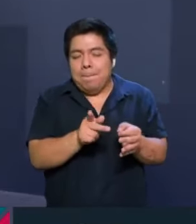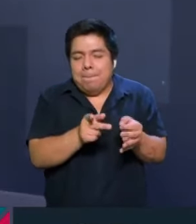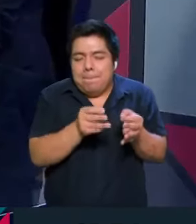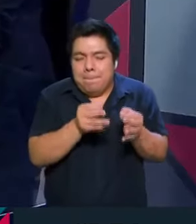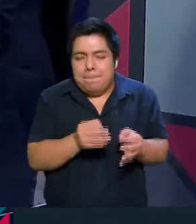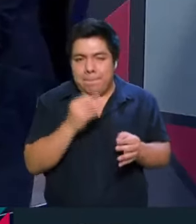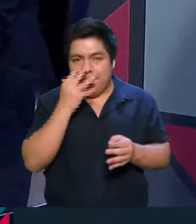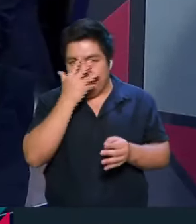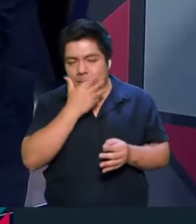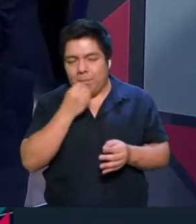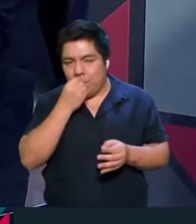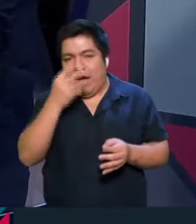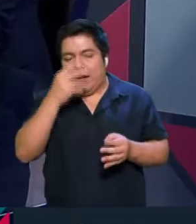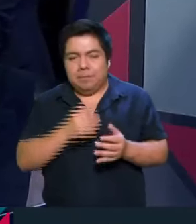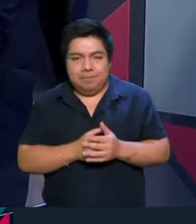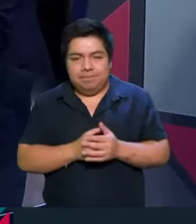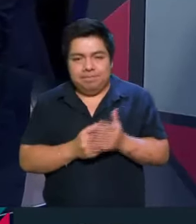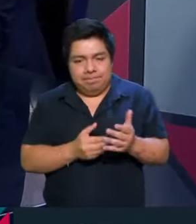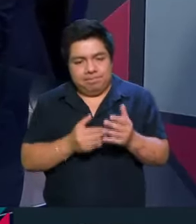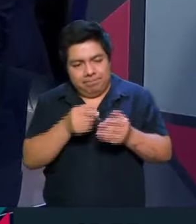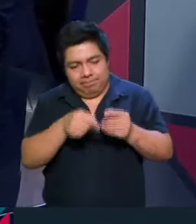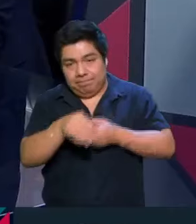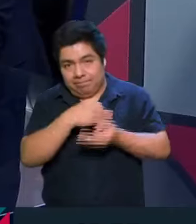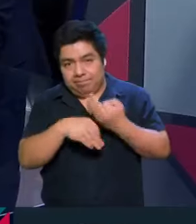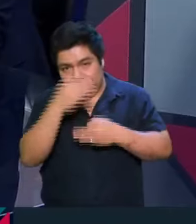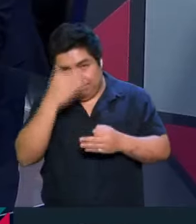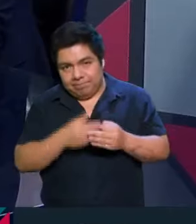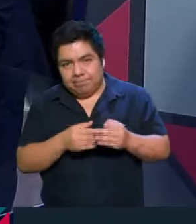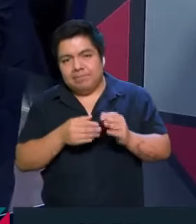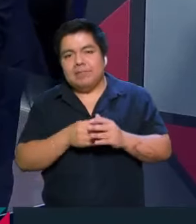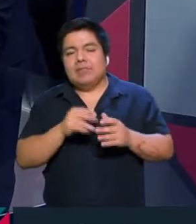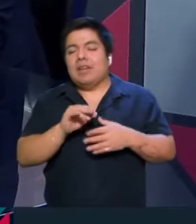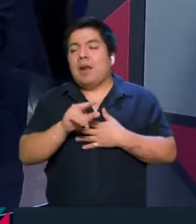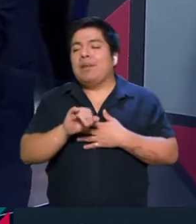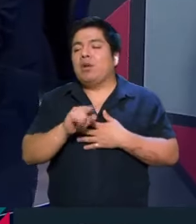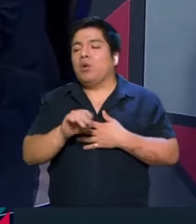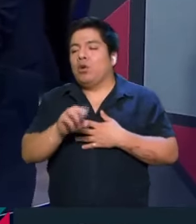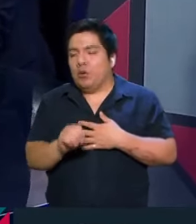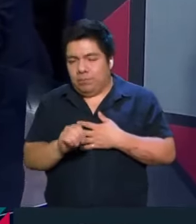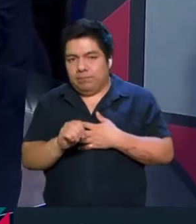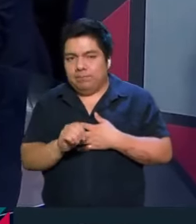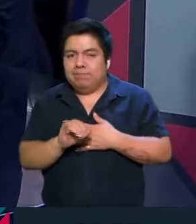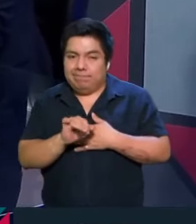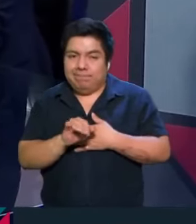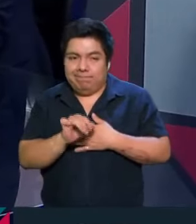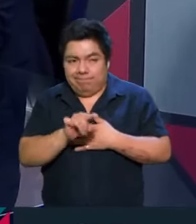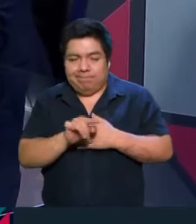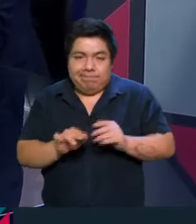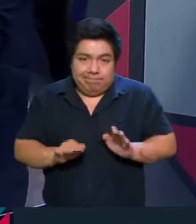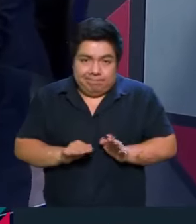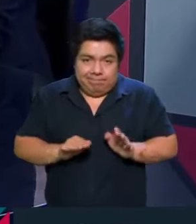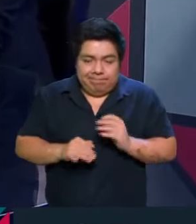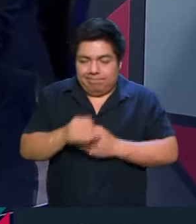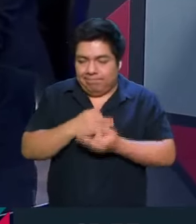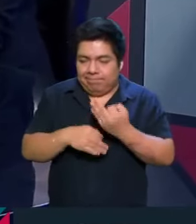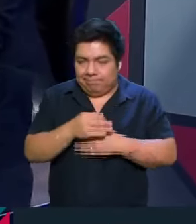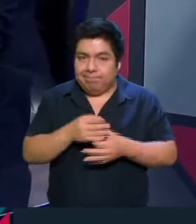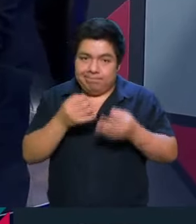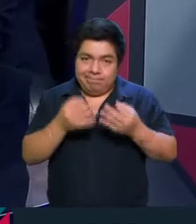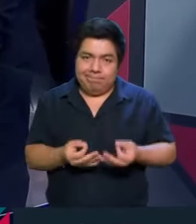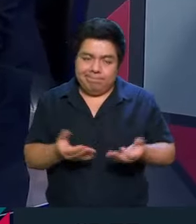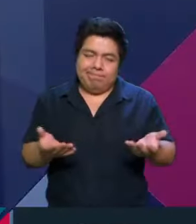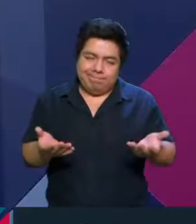muy bella. Sí. Esta característica de la estética de la técnica del linóleo también me parece que es muy característica de todo este movimiento. De todo esto, claro. Además,